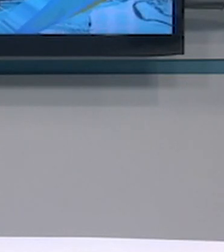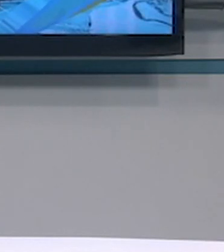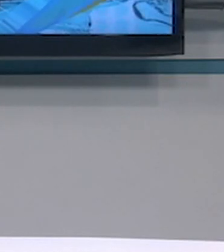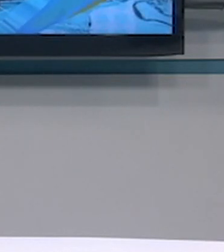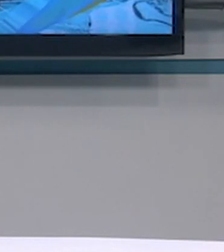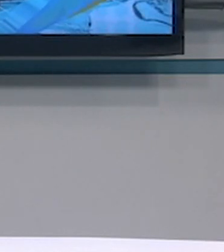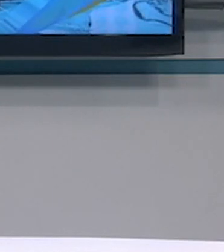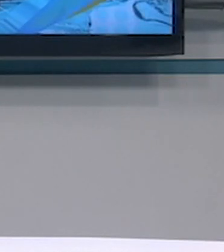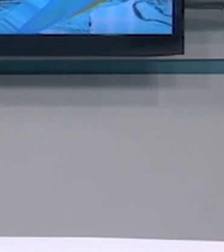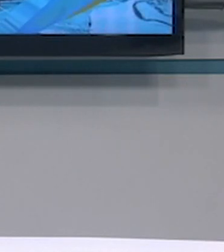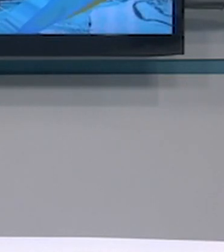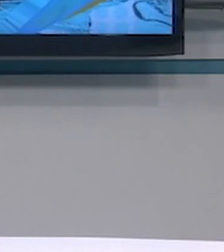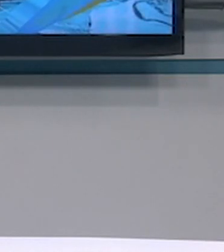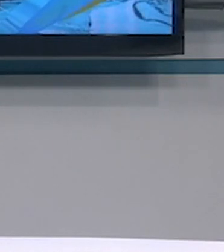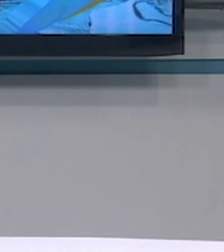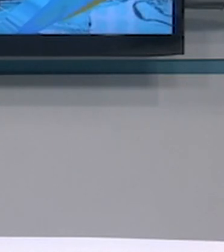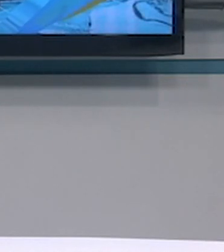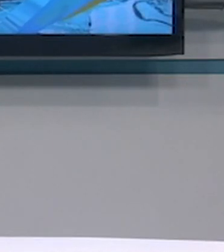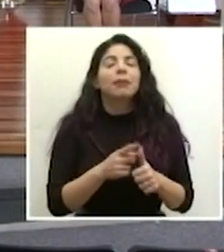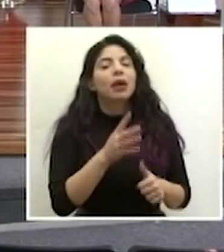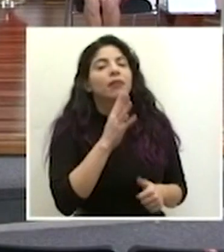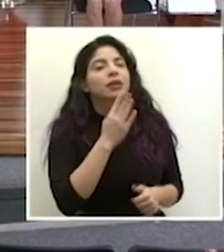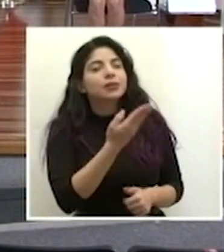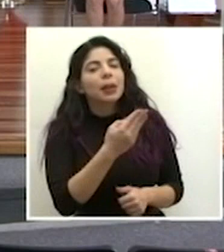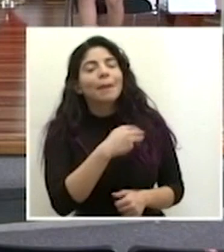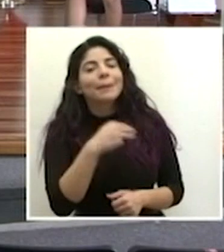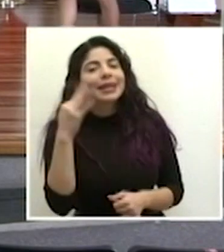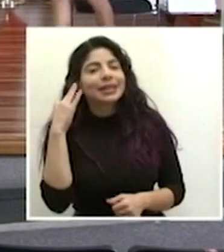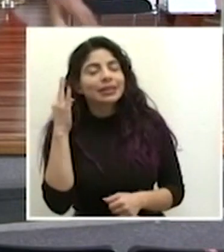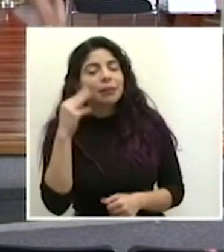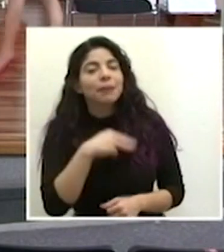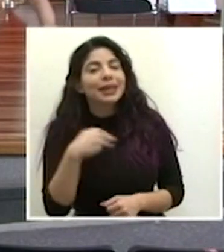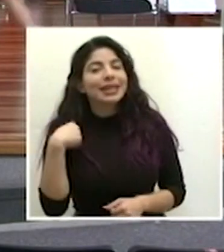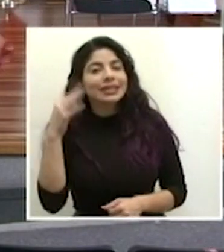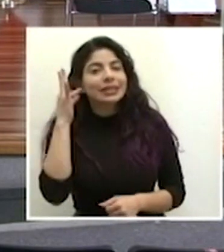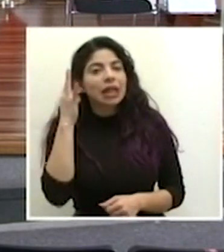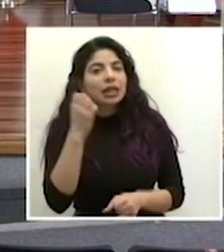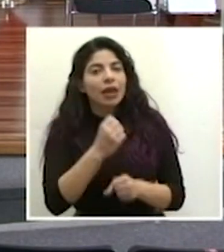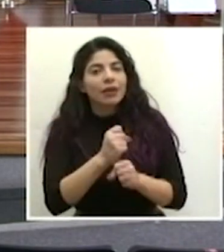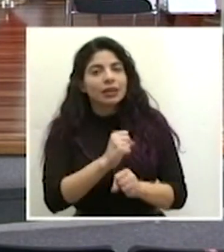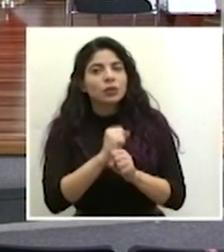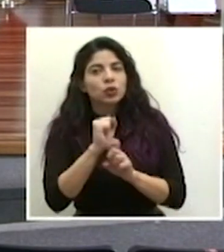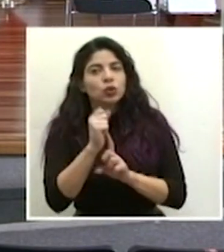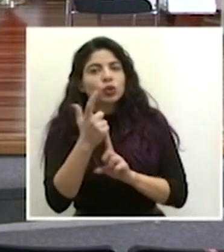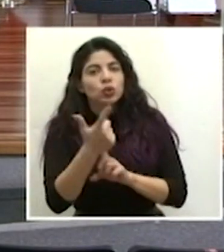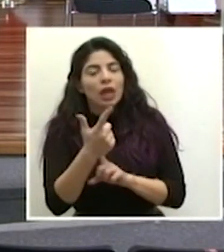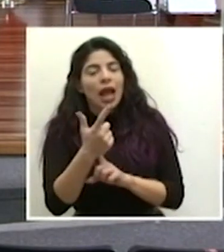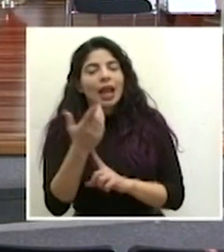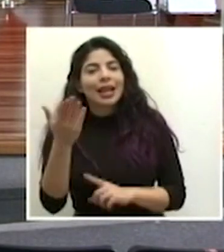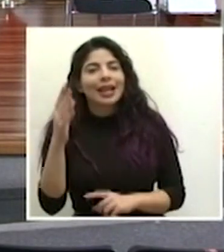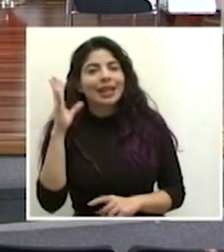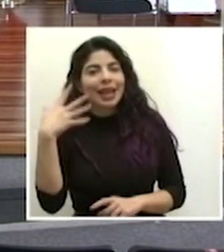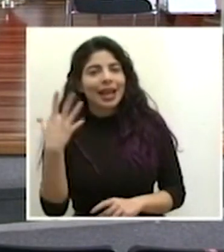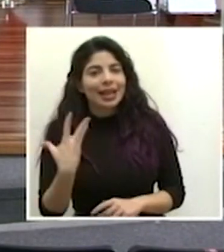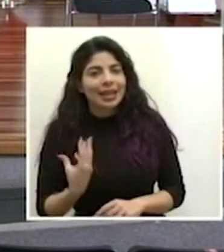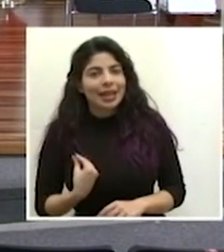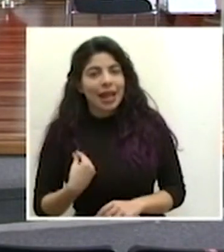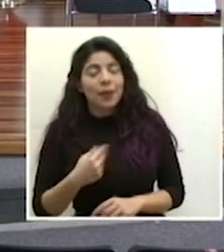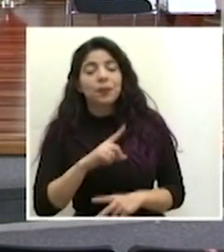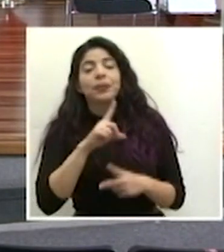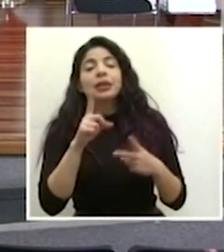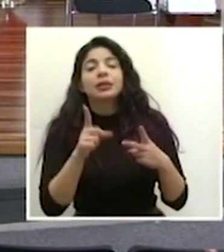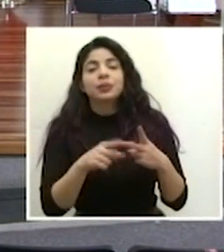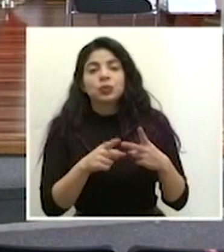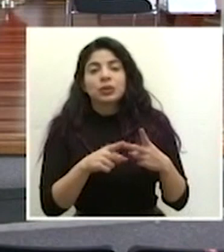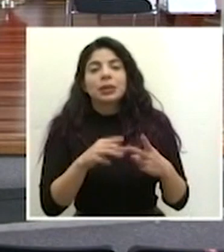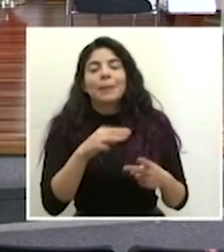y recontratando a sus colaboradores. La ministra de Trabajo y Seguridad Social, Yanina Dinarte, aseguró que hace dos semanas